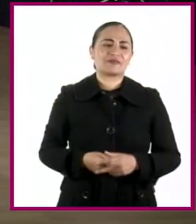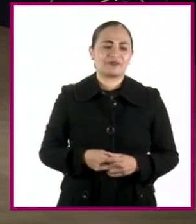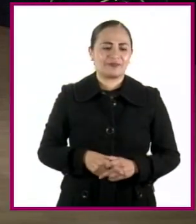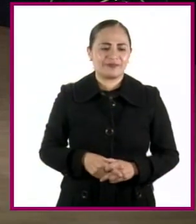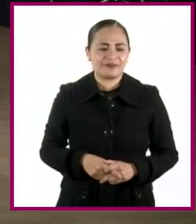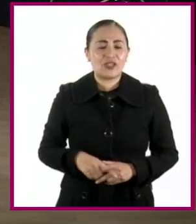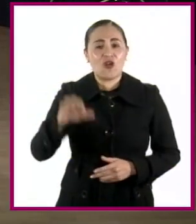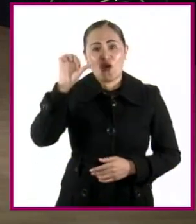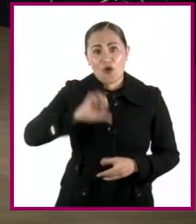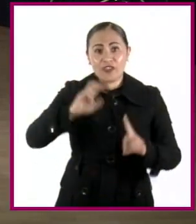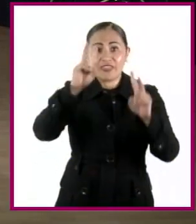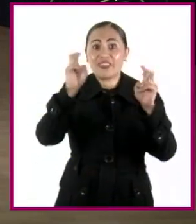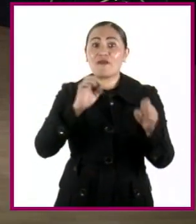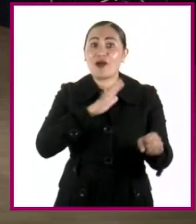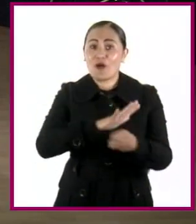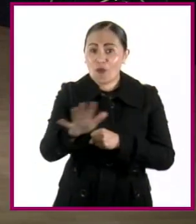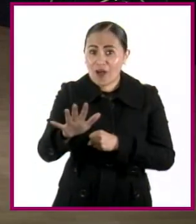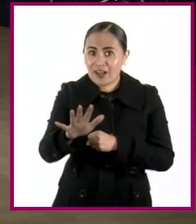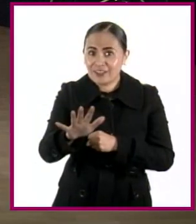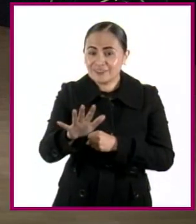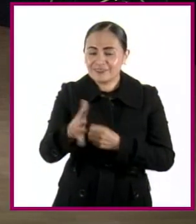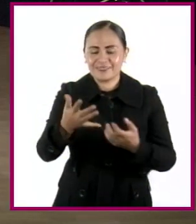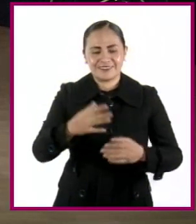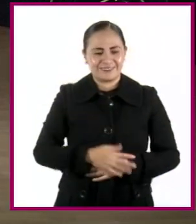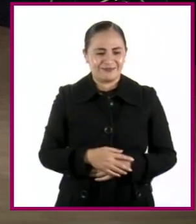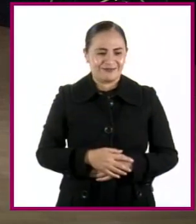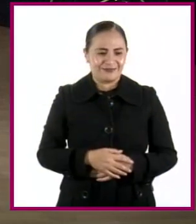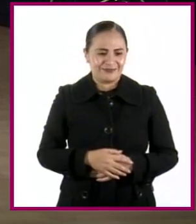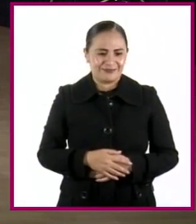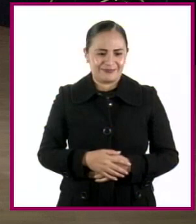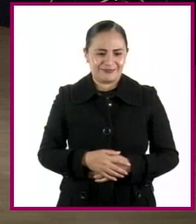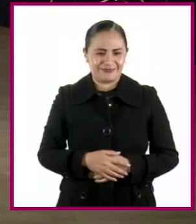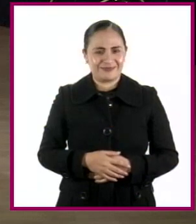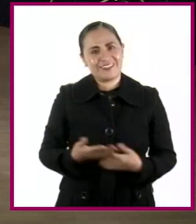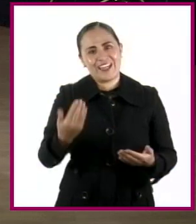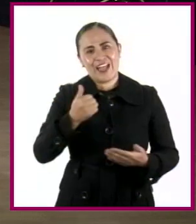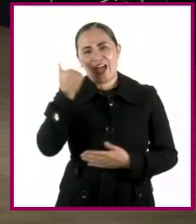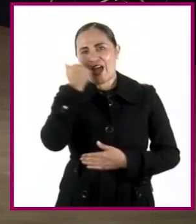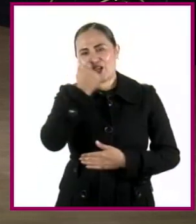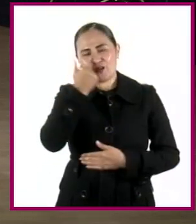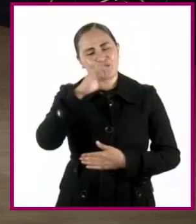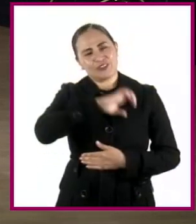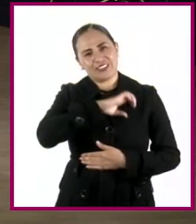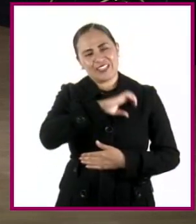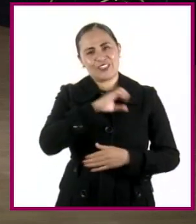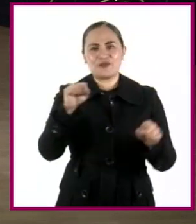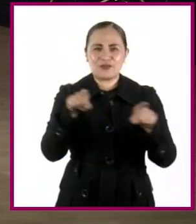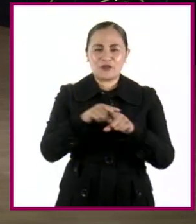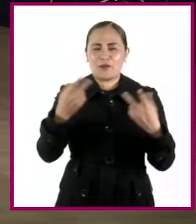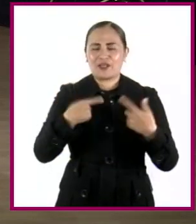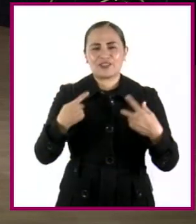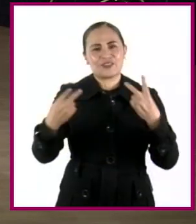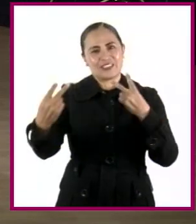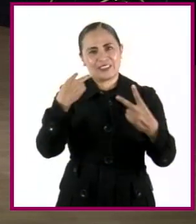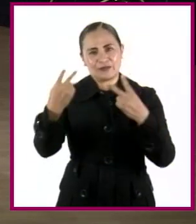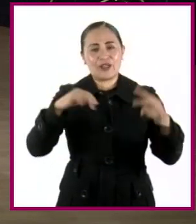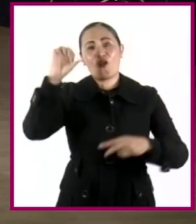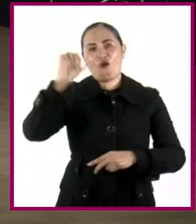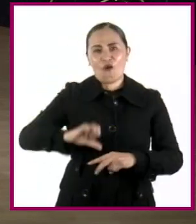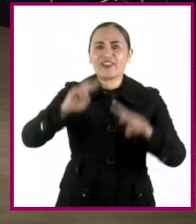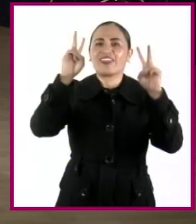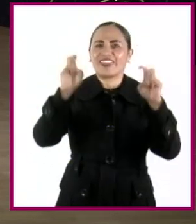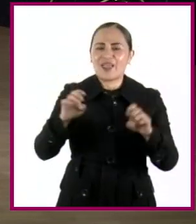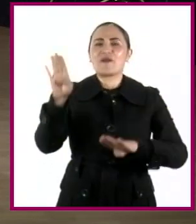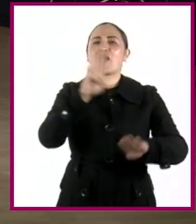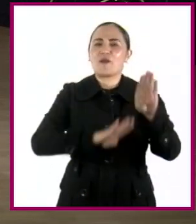de... A ver, ¿de qué Hoy, era? queridos estudiantes y televidentes, hablaremos de